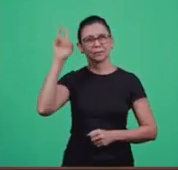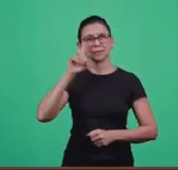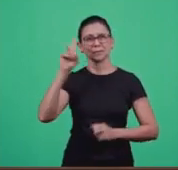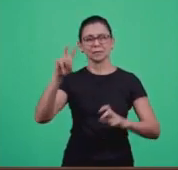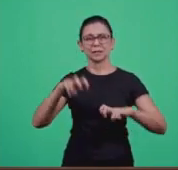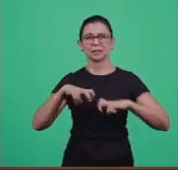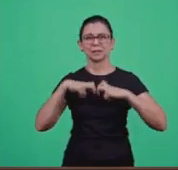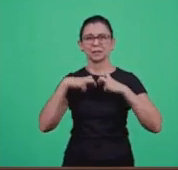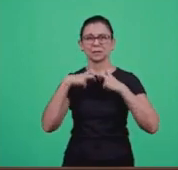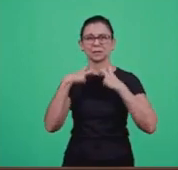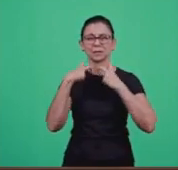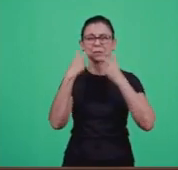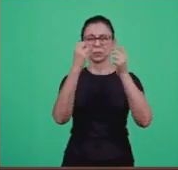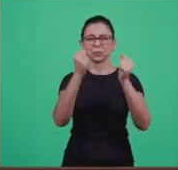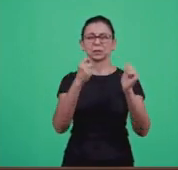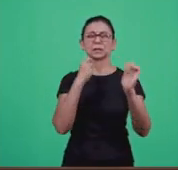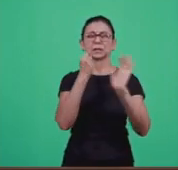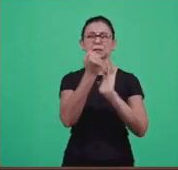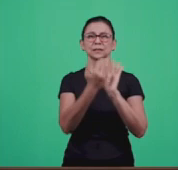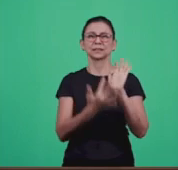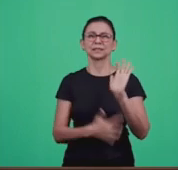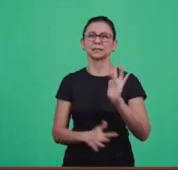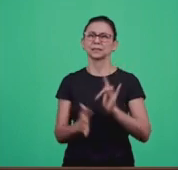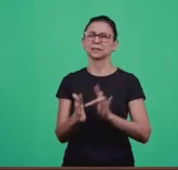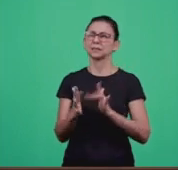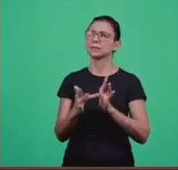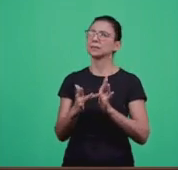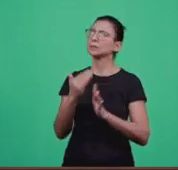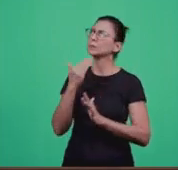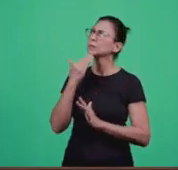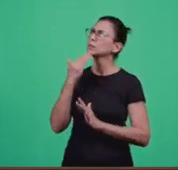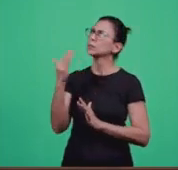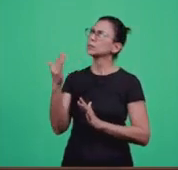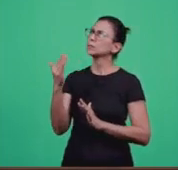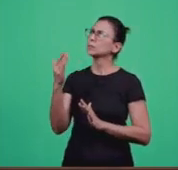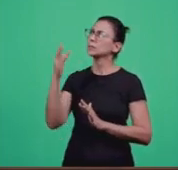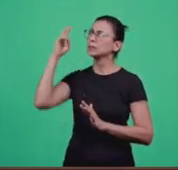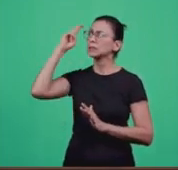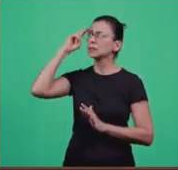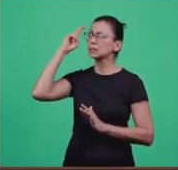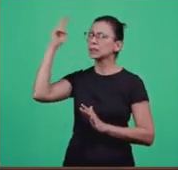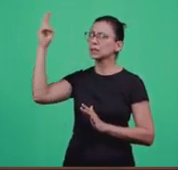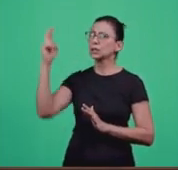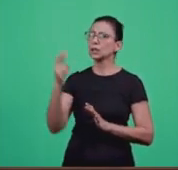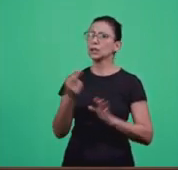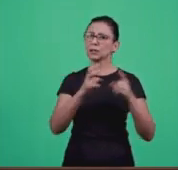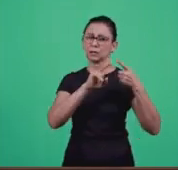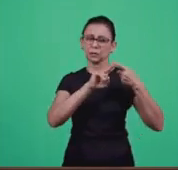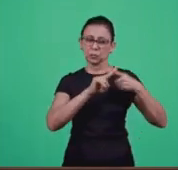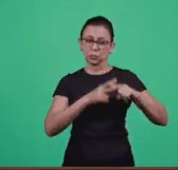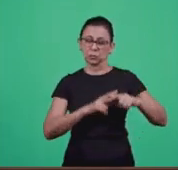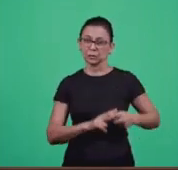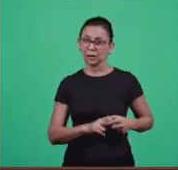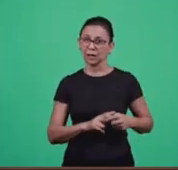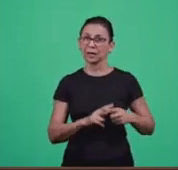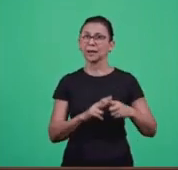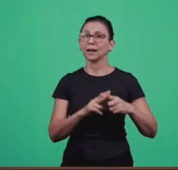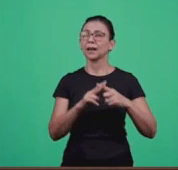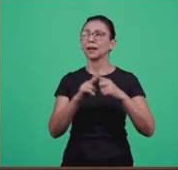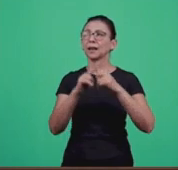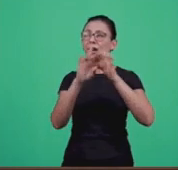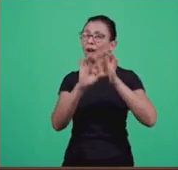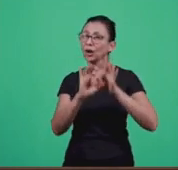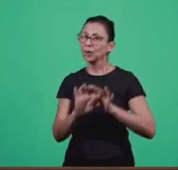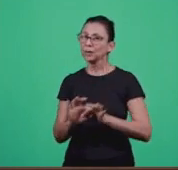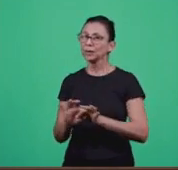delante del Señor. Señor Dios, nosotros clamamos por el poder de la sangre de Jesús. Te pedimos, Señor, que puedas restaurar